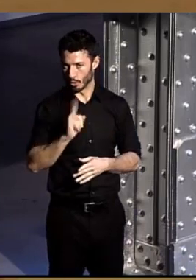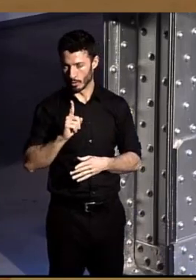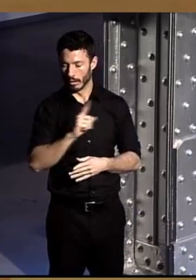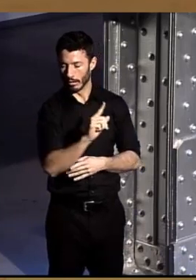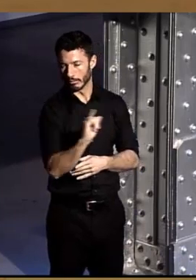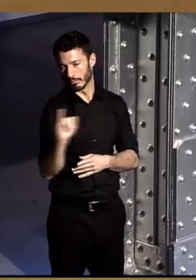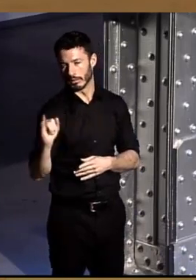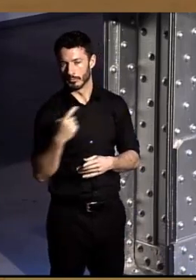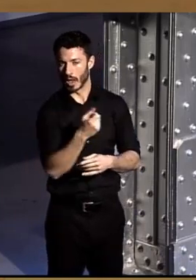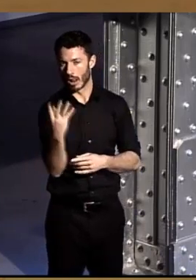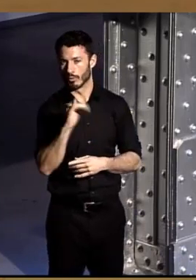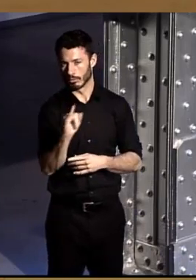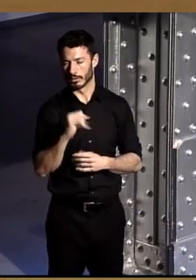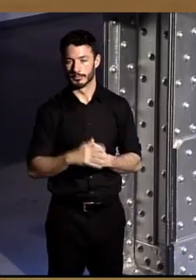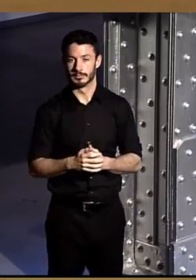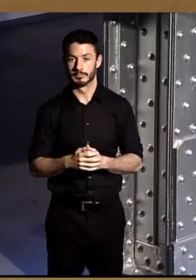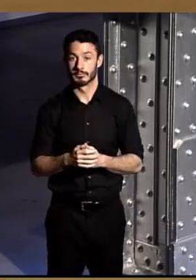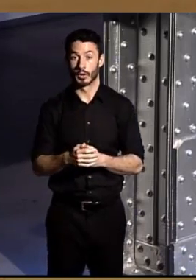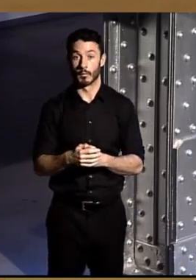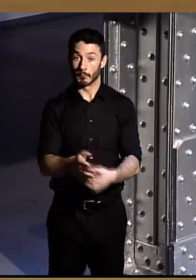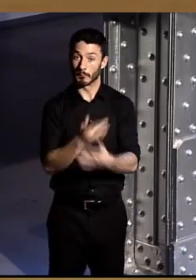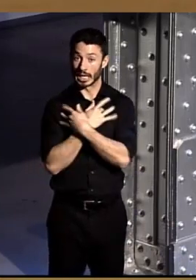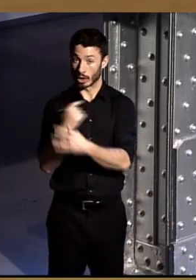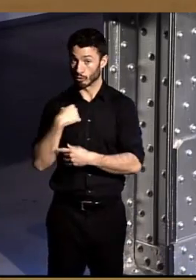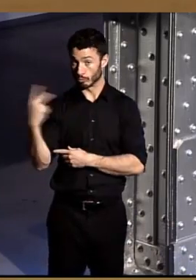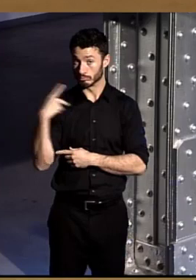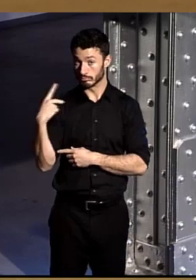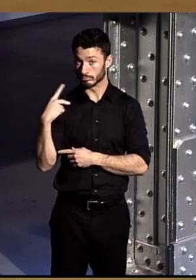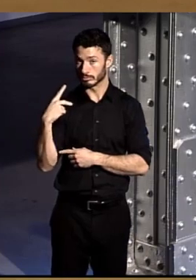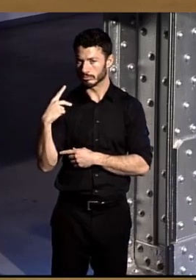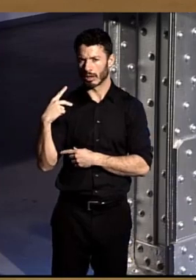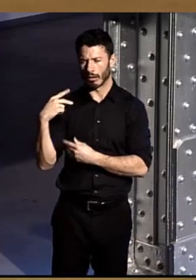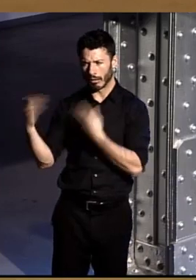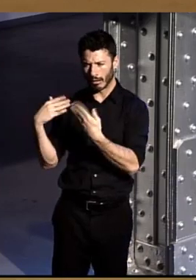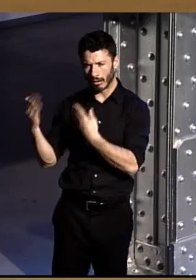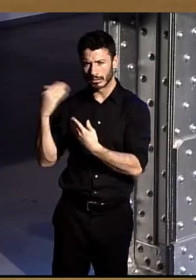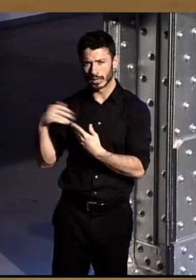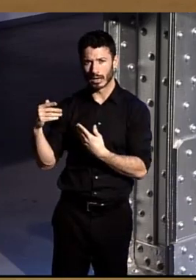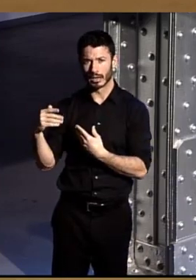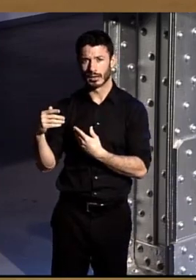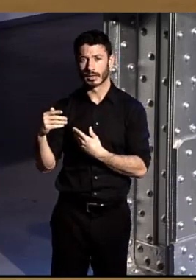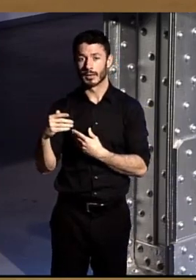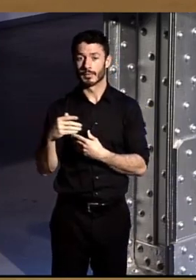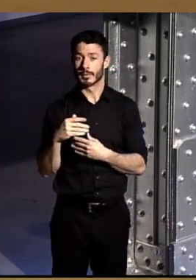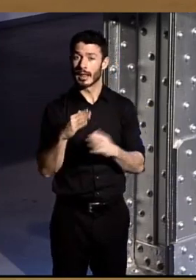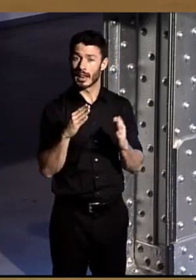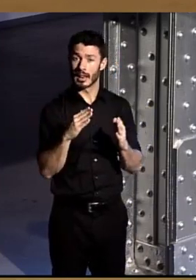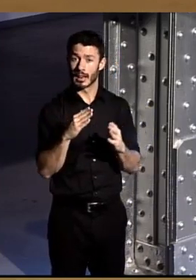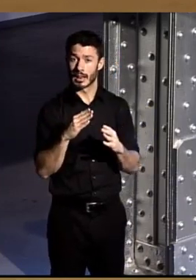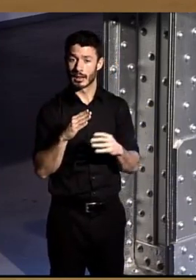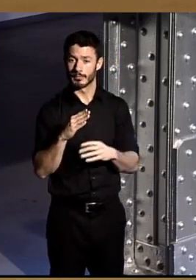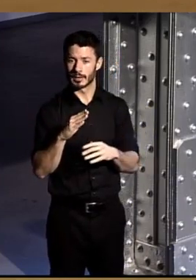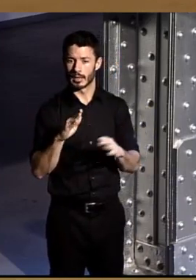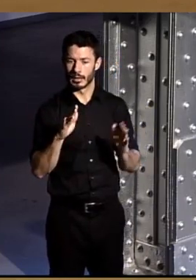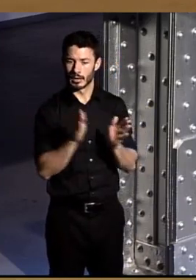Pero yo coincido, y además María y yo lo hemos hablado muchas veces, que la obra más verniana, sobre todo al principio, antes